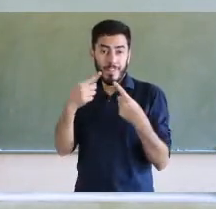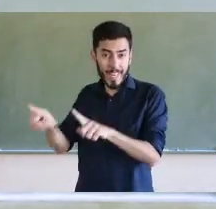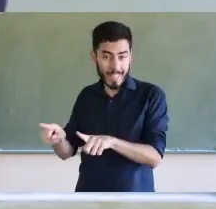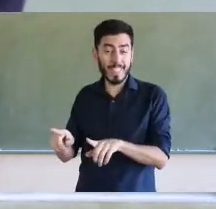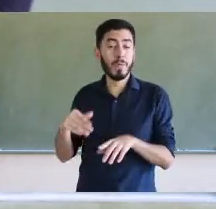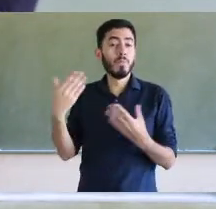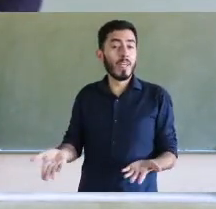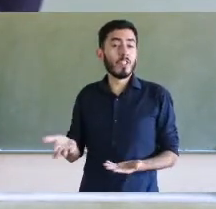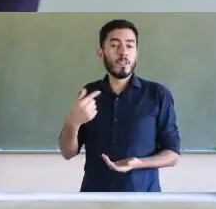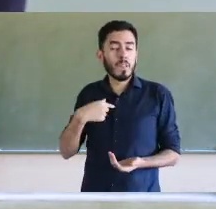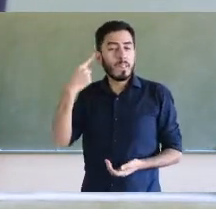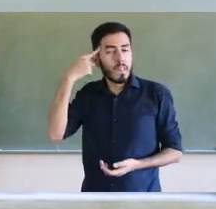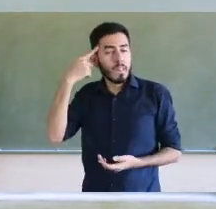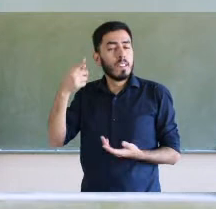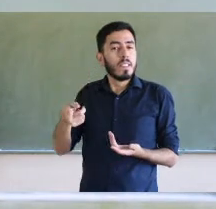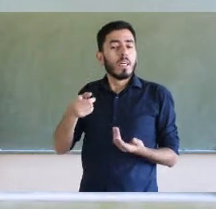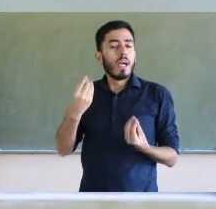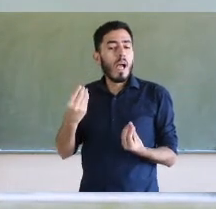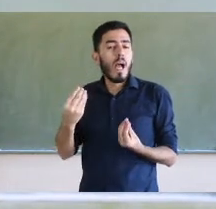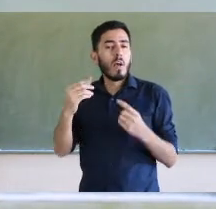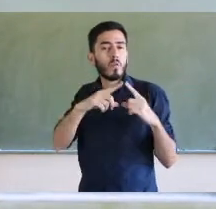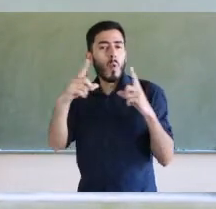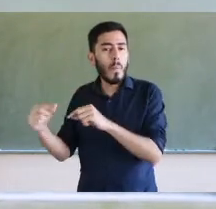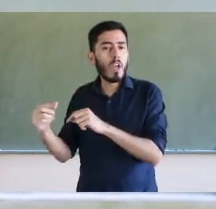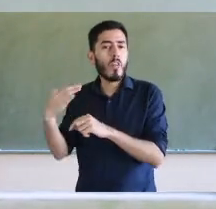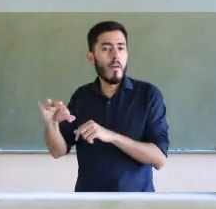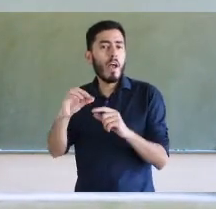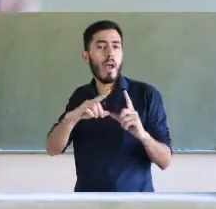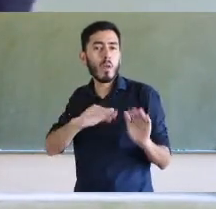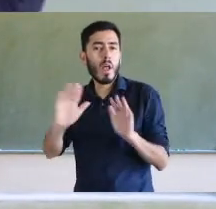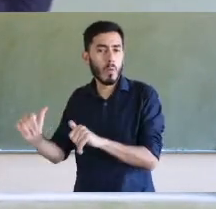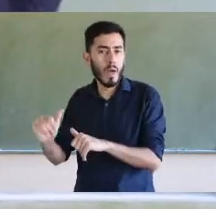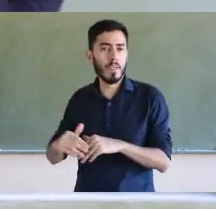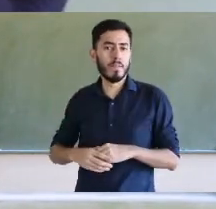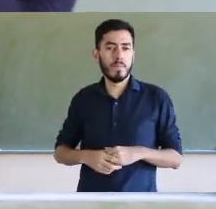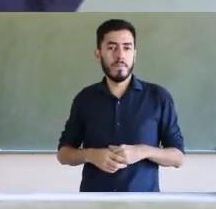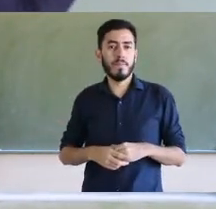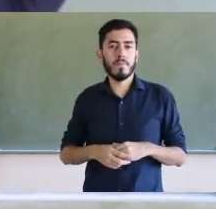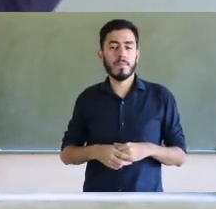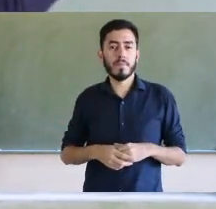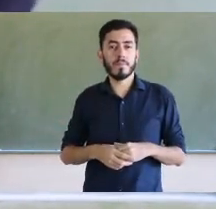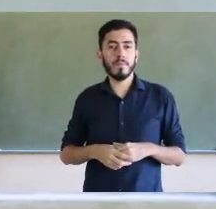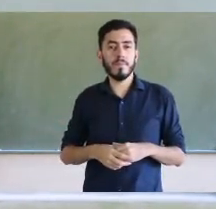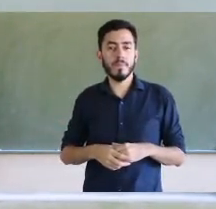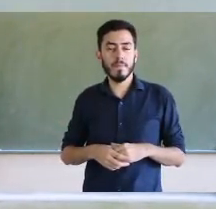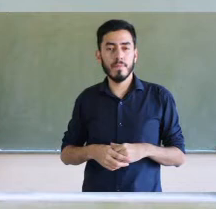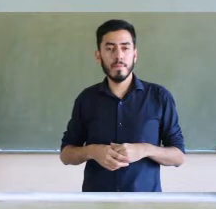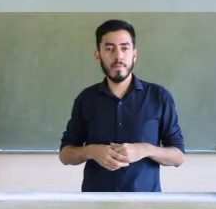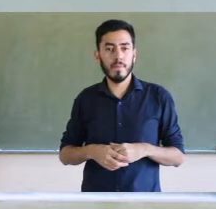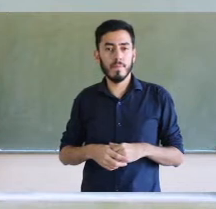Por lo tanto, tengo que buscar dos fracciones equivalentes para poder